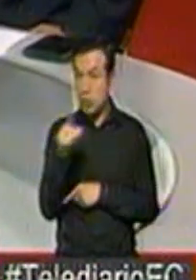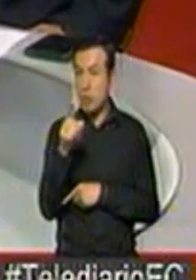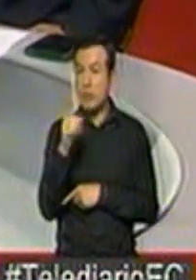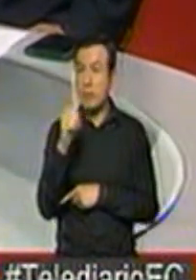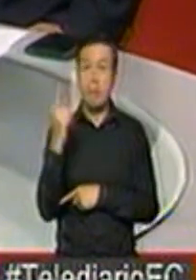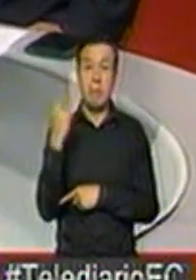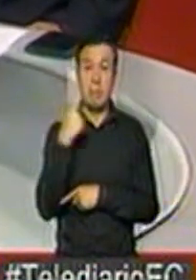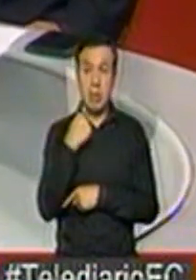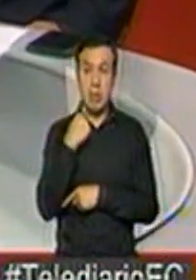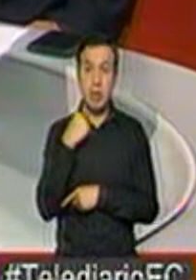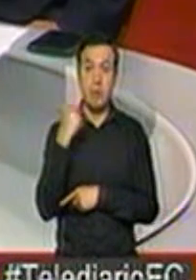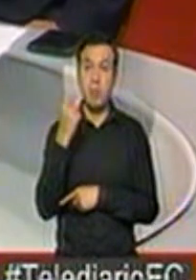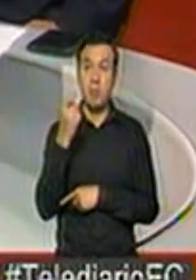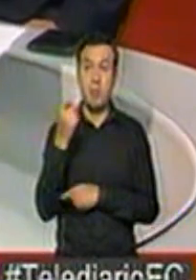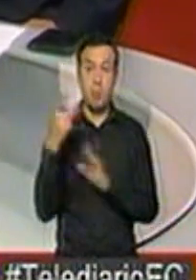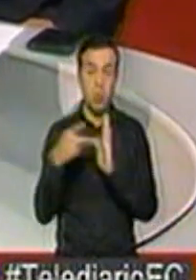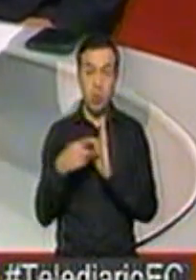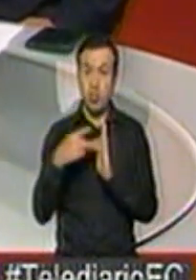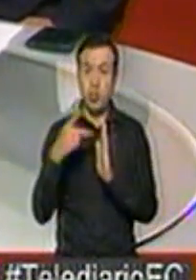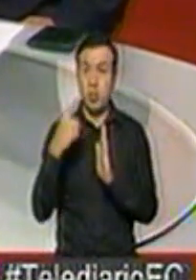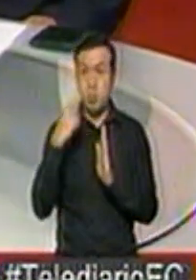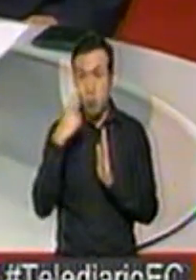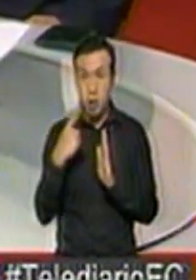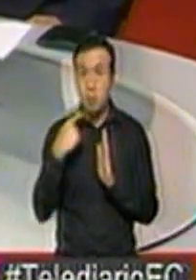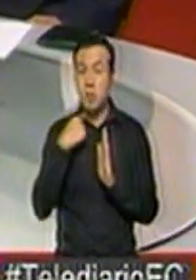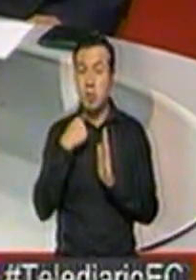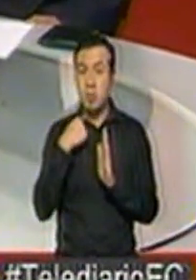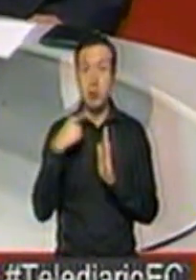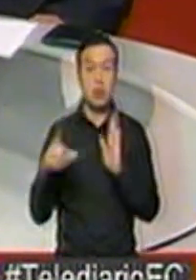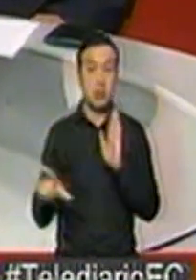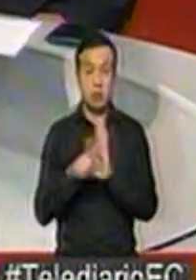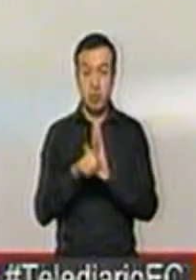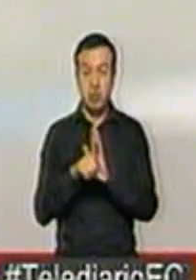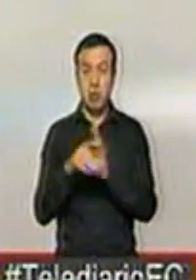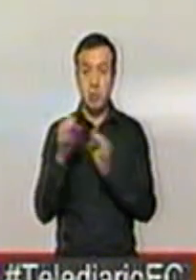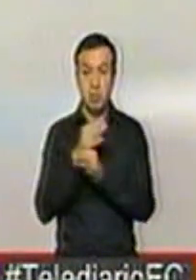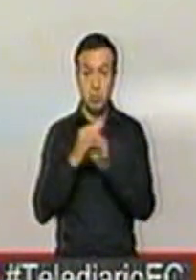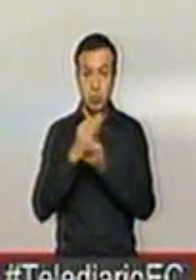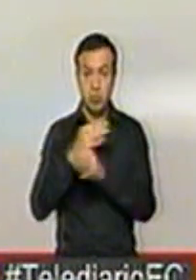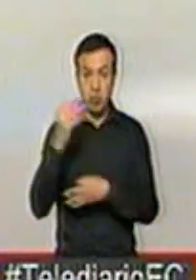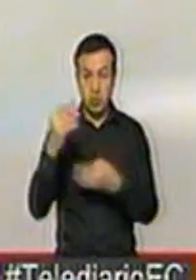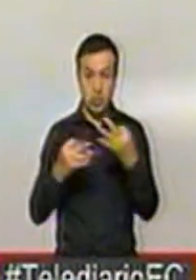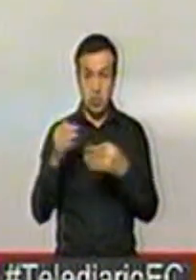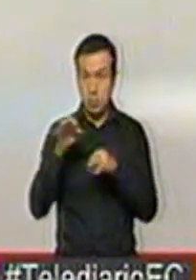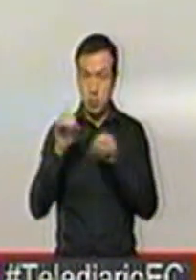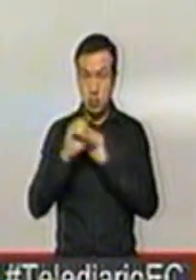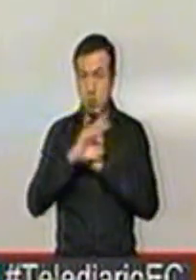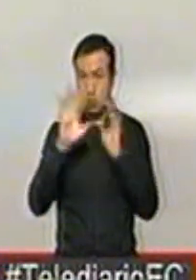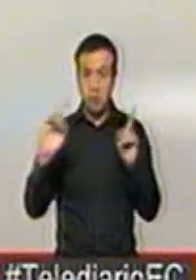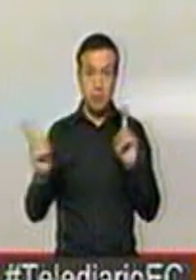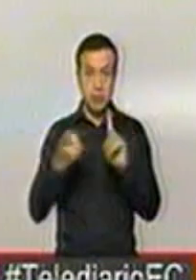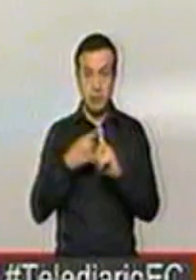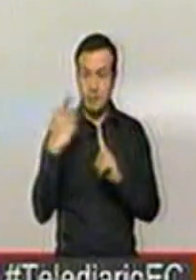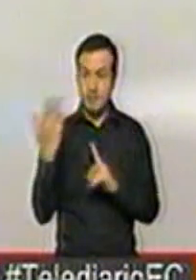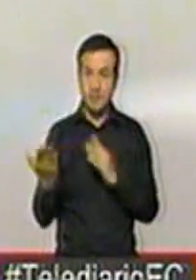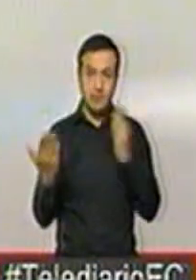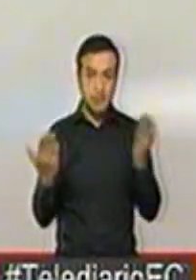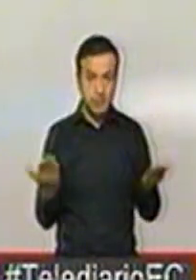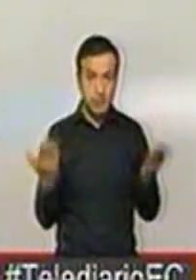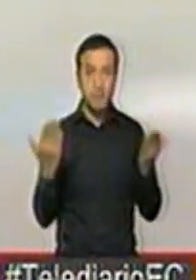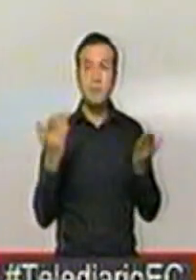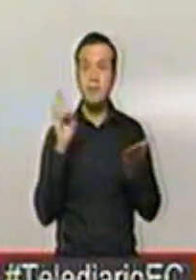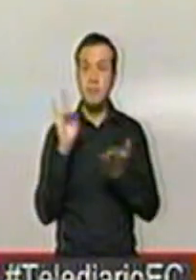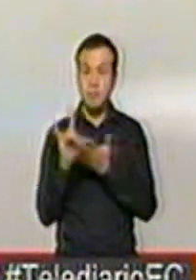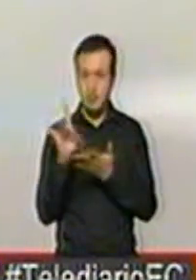pasen las pruebas bien el código orgánico de la función judicial es claro primero hace una diferencia entre lo que es la